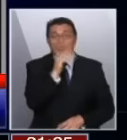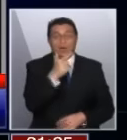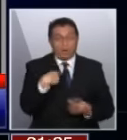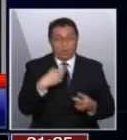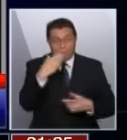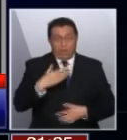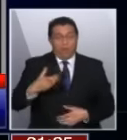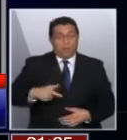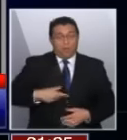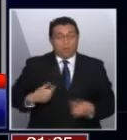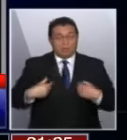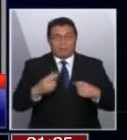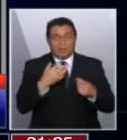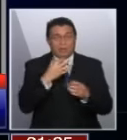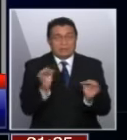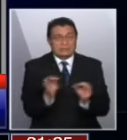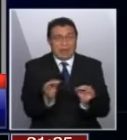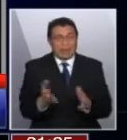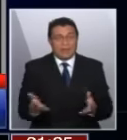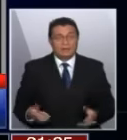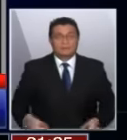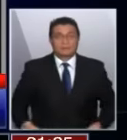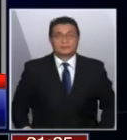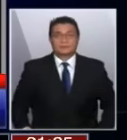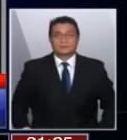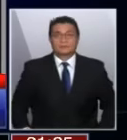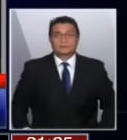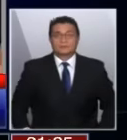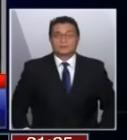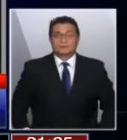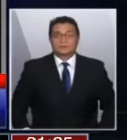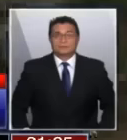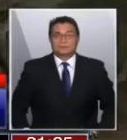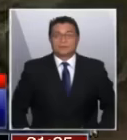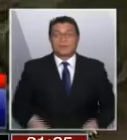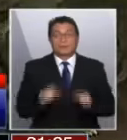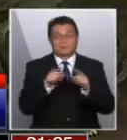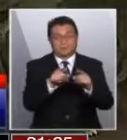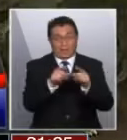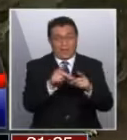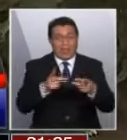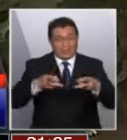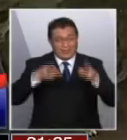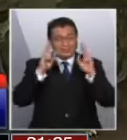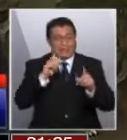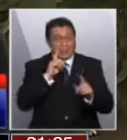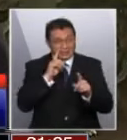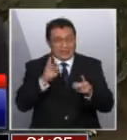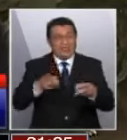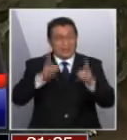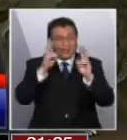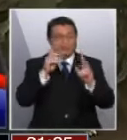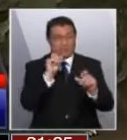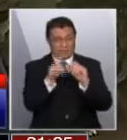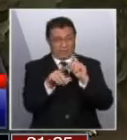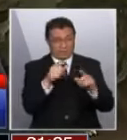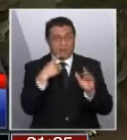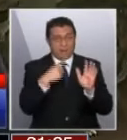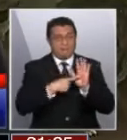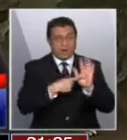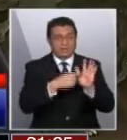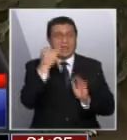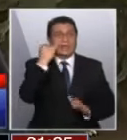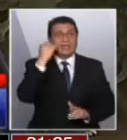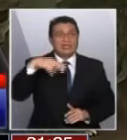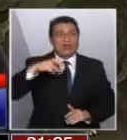político en ese sentido lo que pasa es que él tiene todo el derecho a defenderse y a demostrar su inocencia